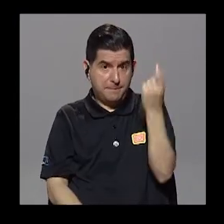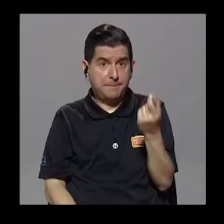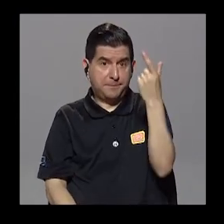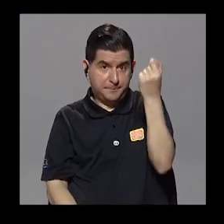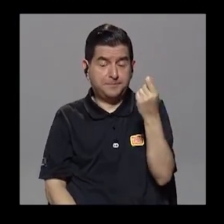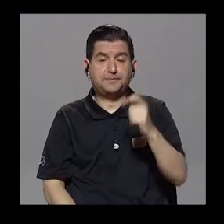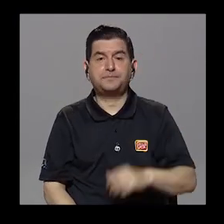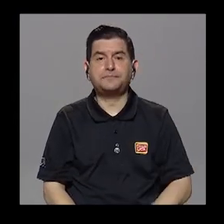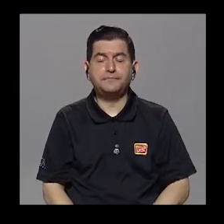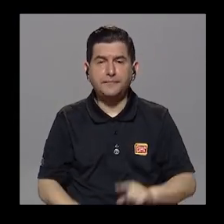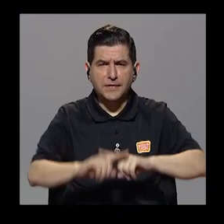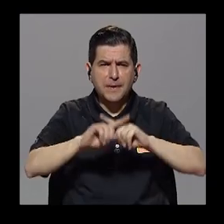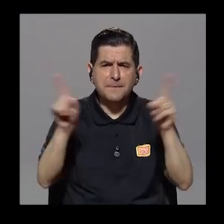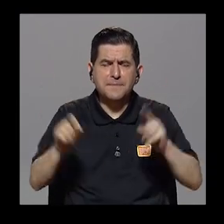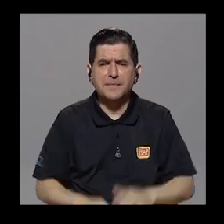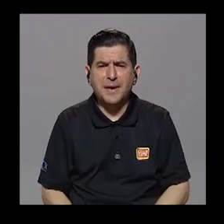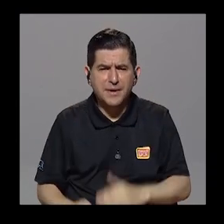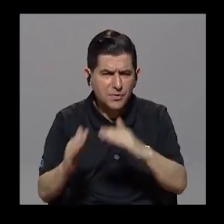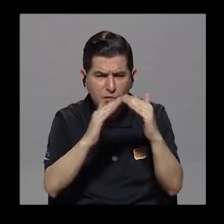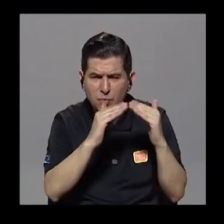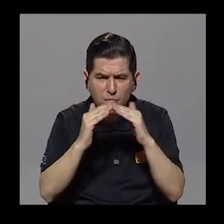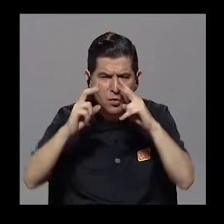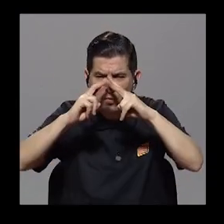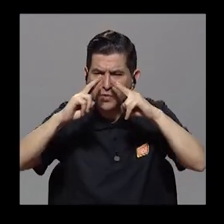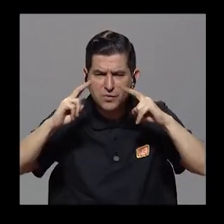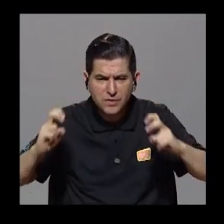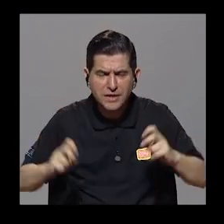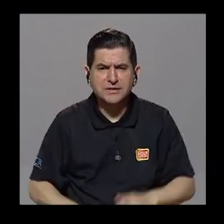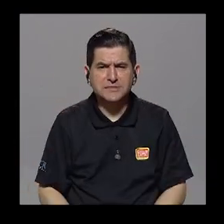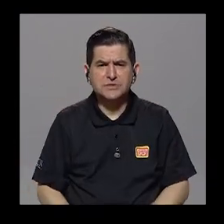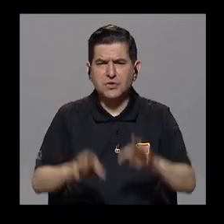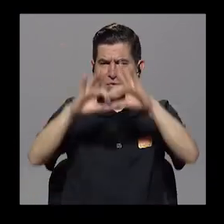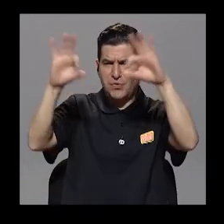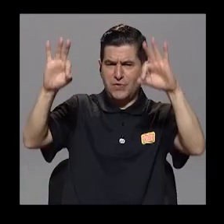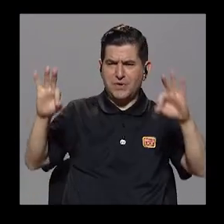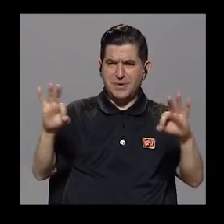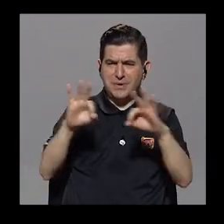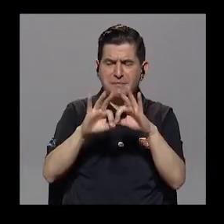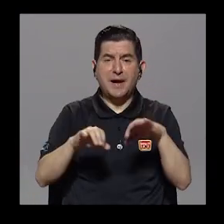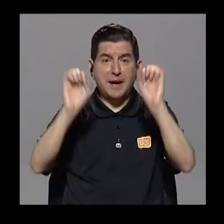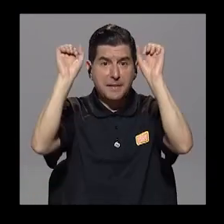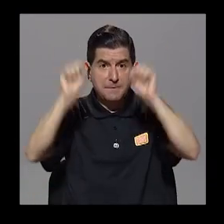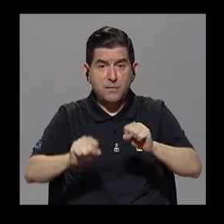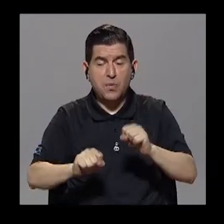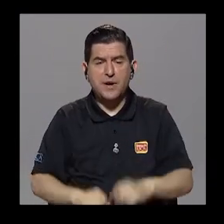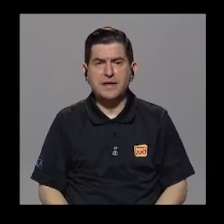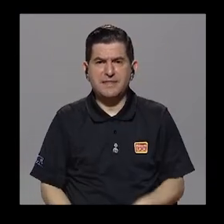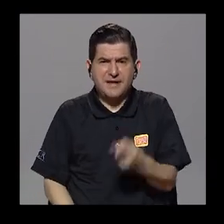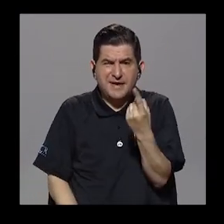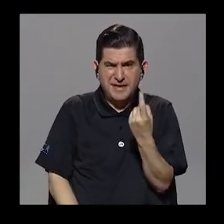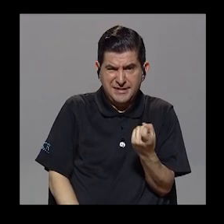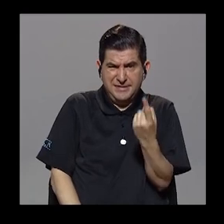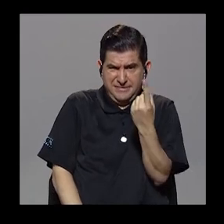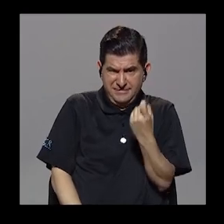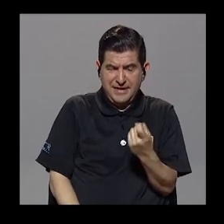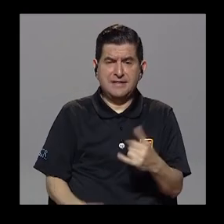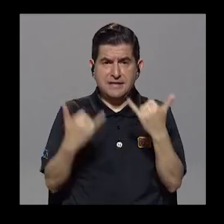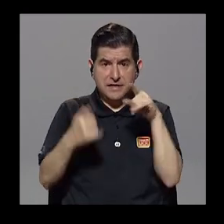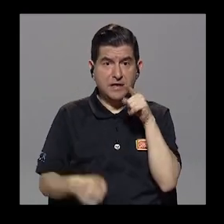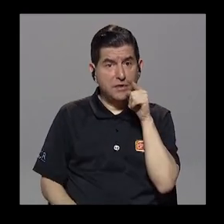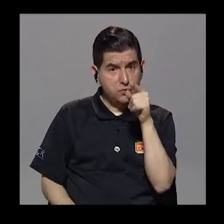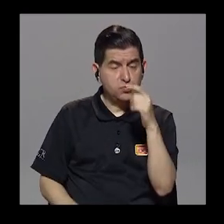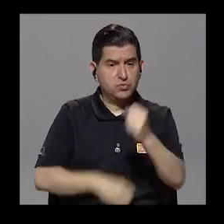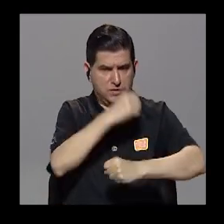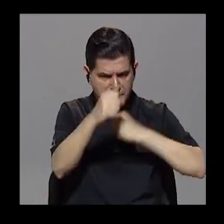pensiones. Pero la demografía nos presenta una imagen que poco a poco se puede convertir en más deficitaria, y usted desde hace